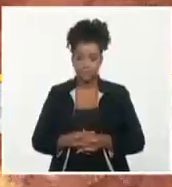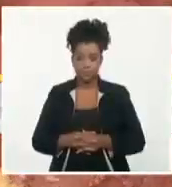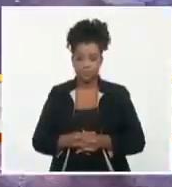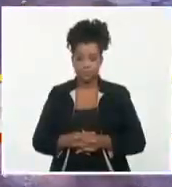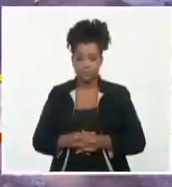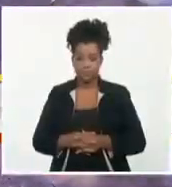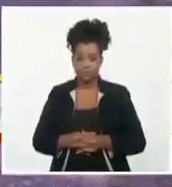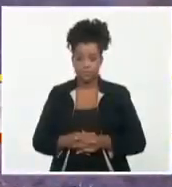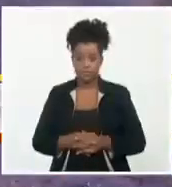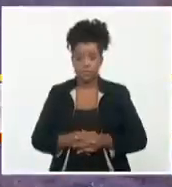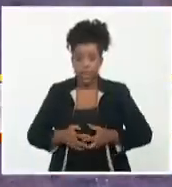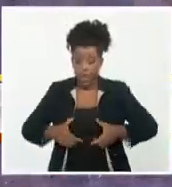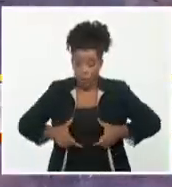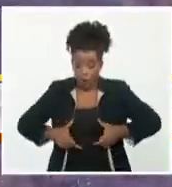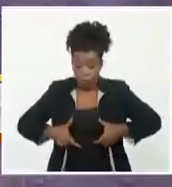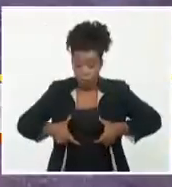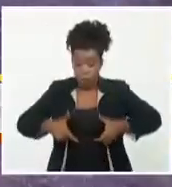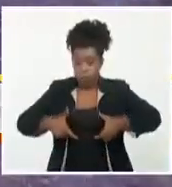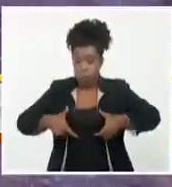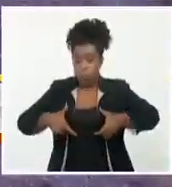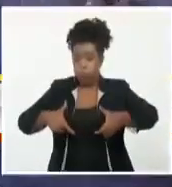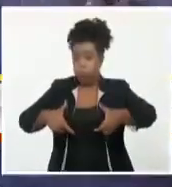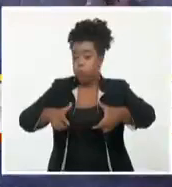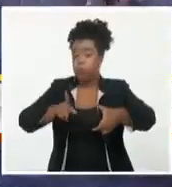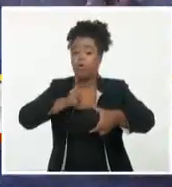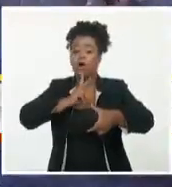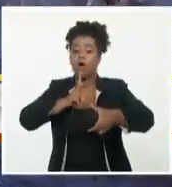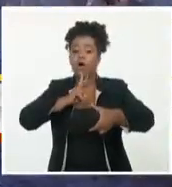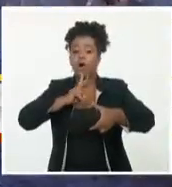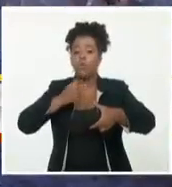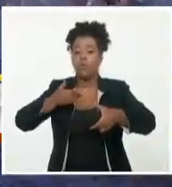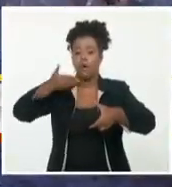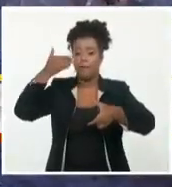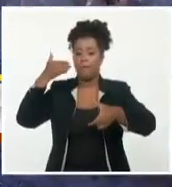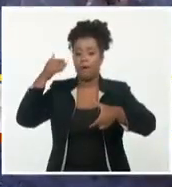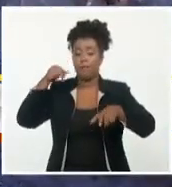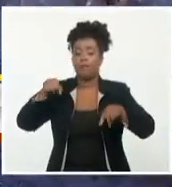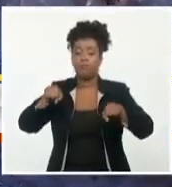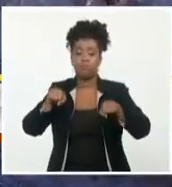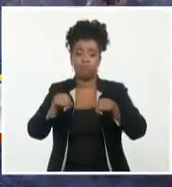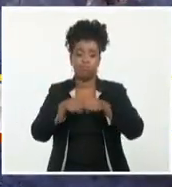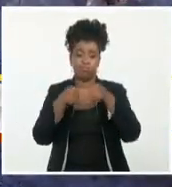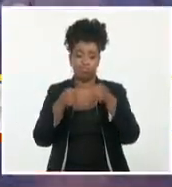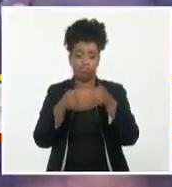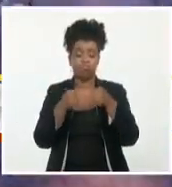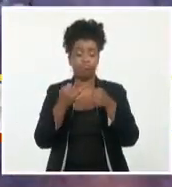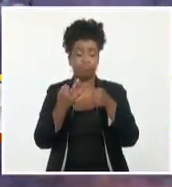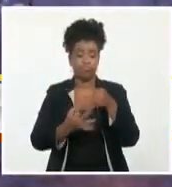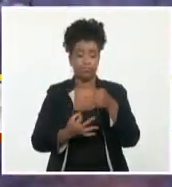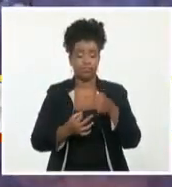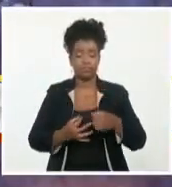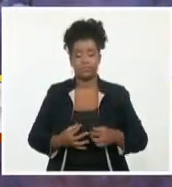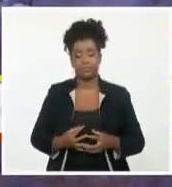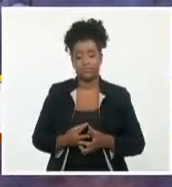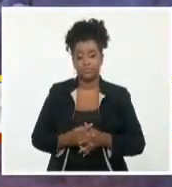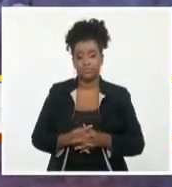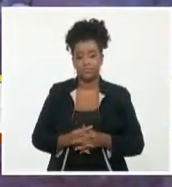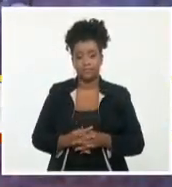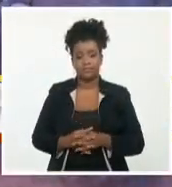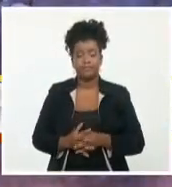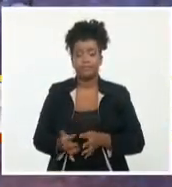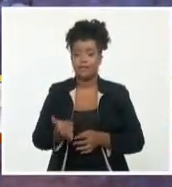Importantes averías ocurrieron días atrás en una conductora de Cuenca Sur, la principal fuente de abasto de agua a la capital cubana. Afectó